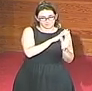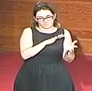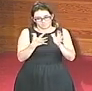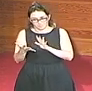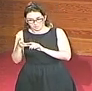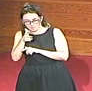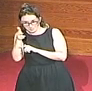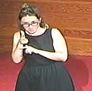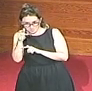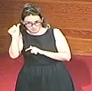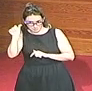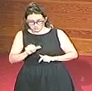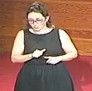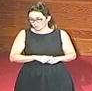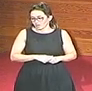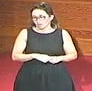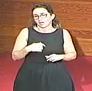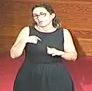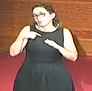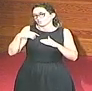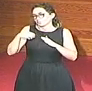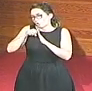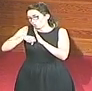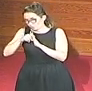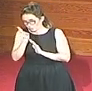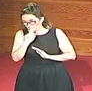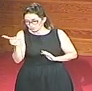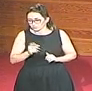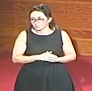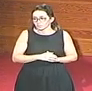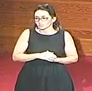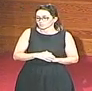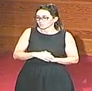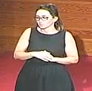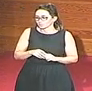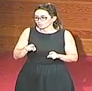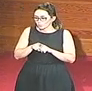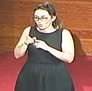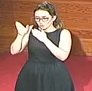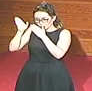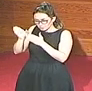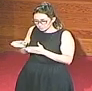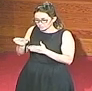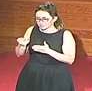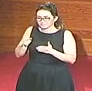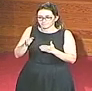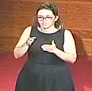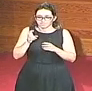70. Bueno, no me enrollo, pero no buscaban que Inés, con los litigios legales que le han interpuesto,